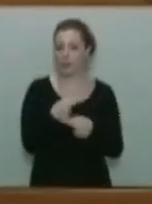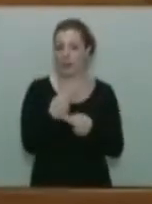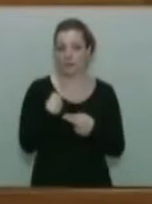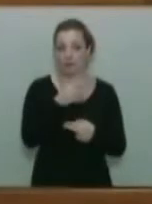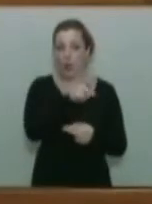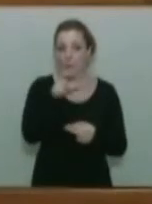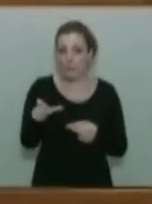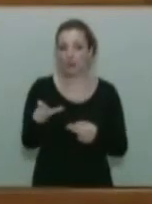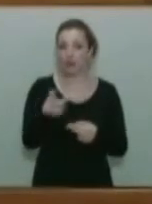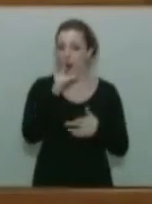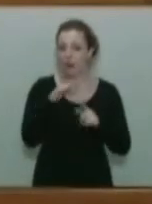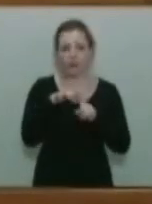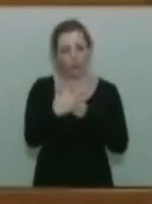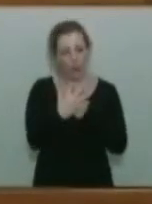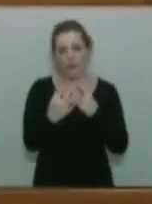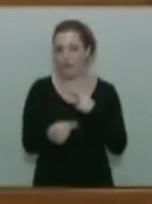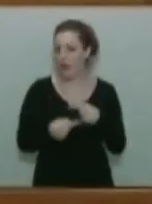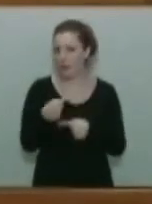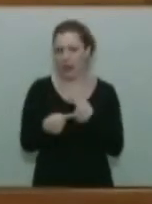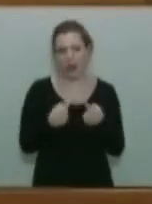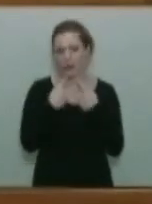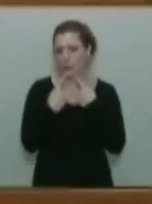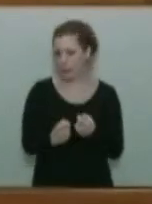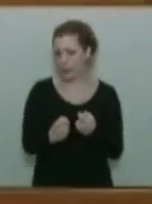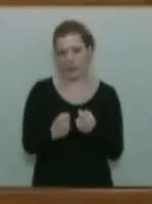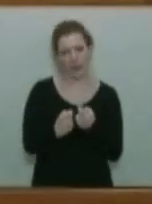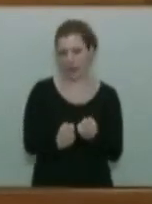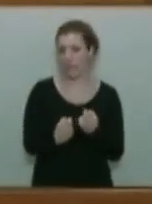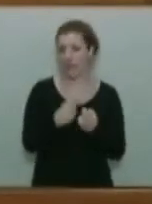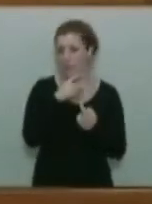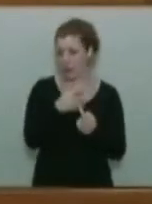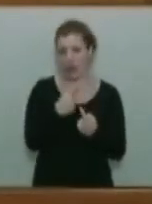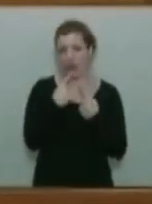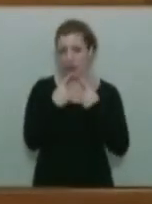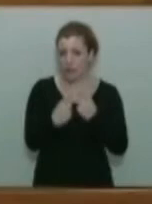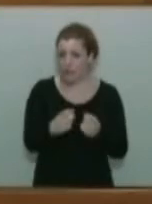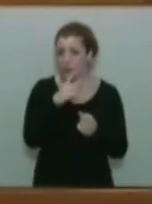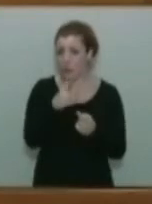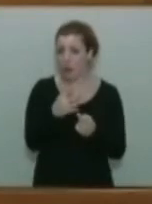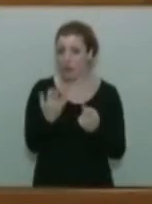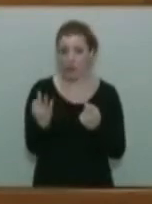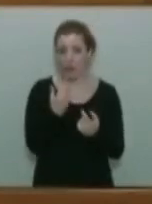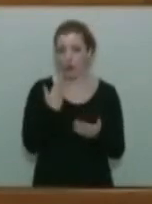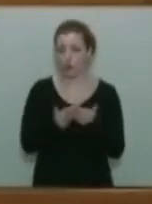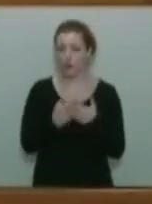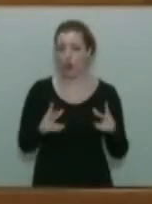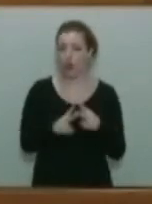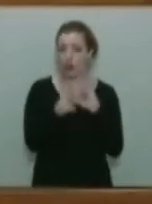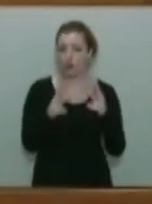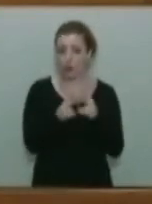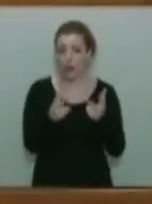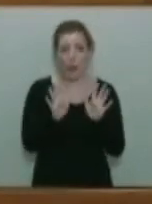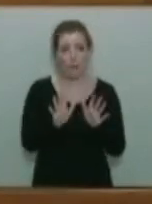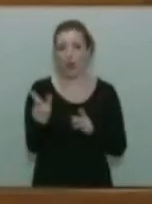personas que están en una situación familiar tan complicada y personal tan complicada, pues sí tengan esa justificación social. Pero no es la